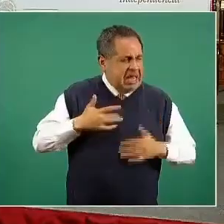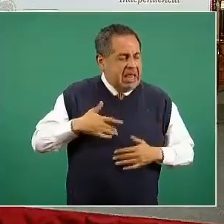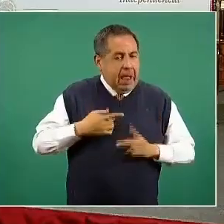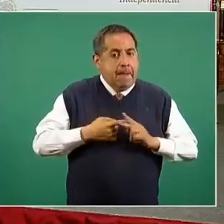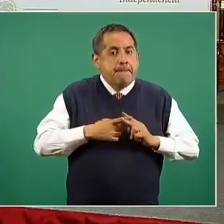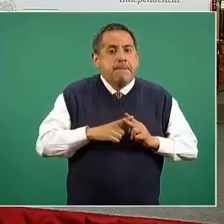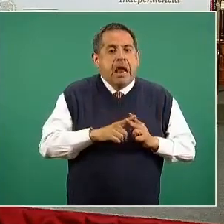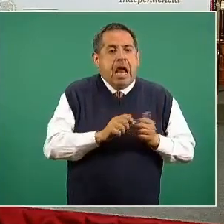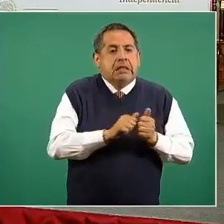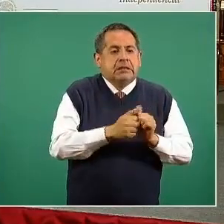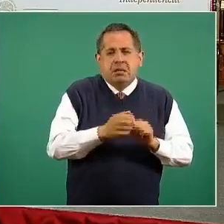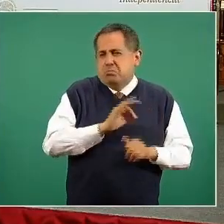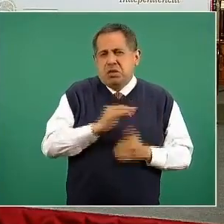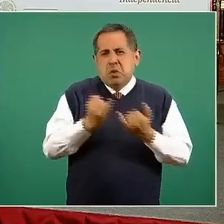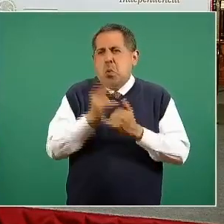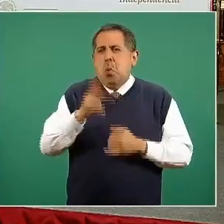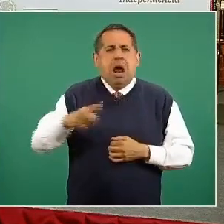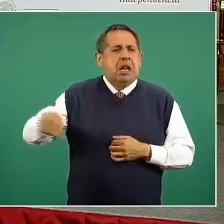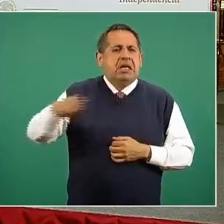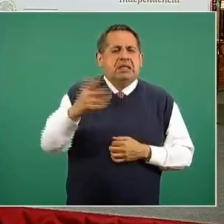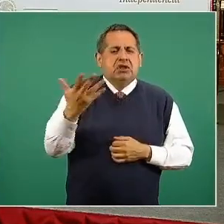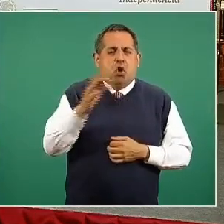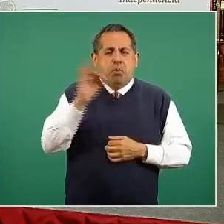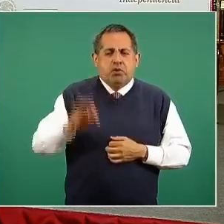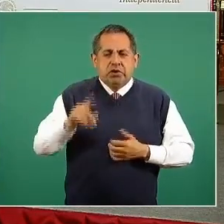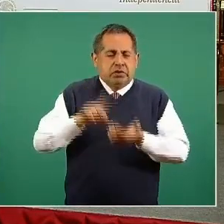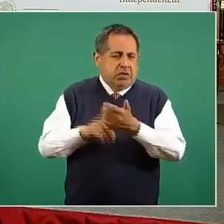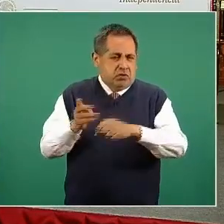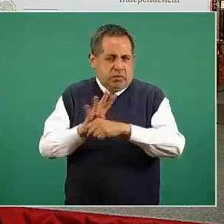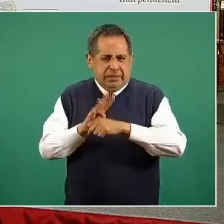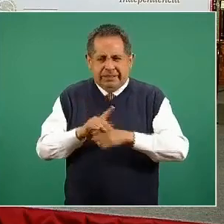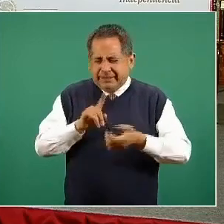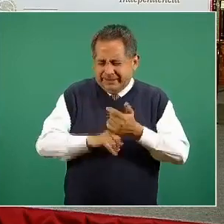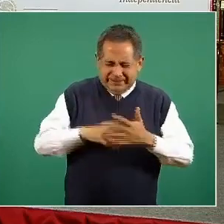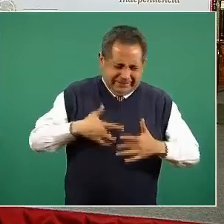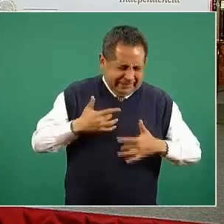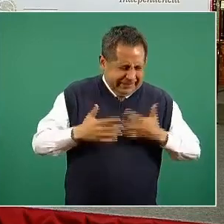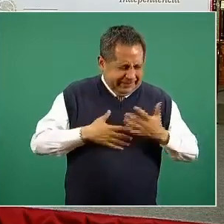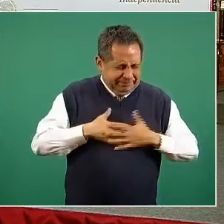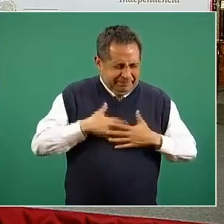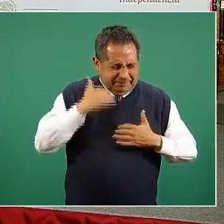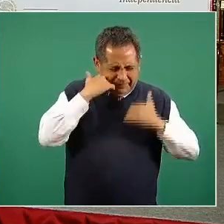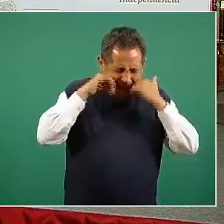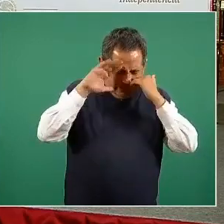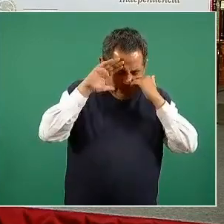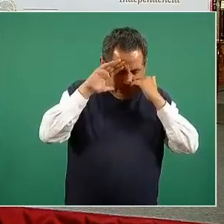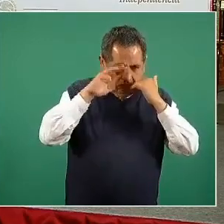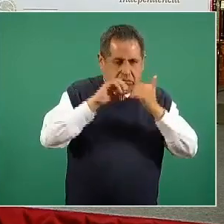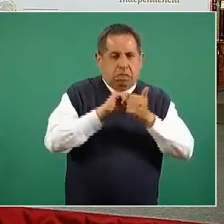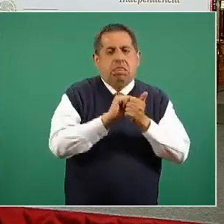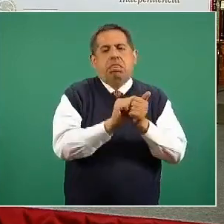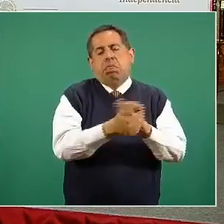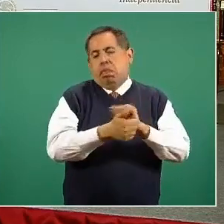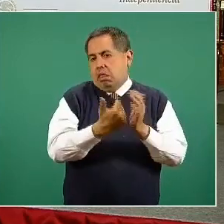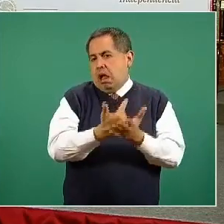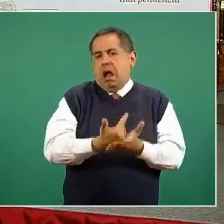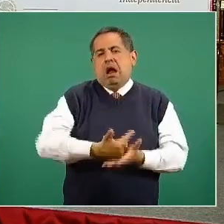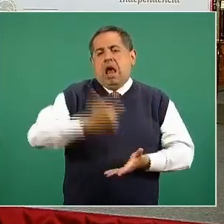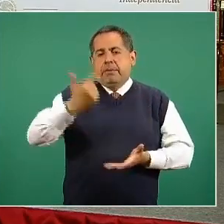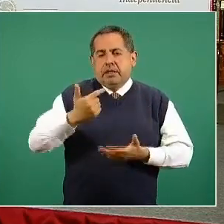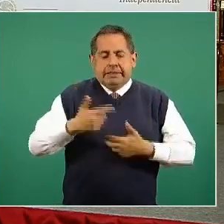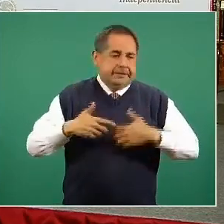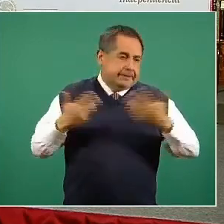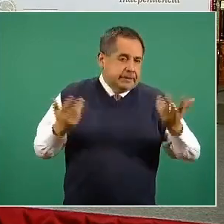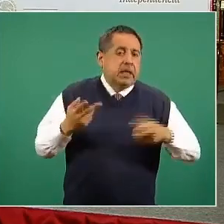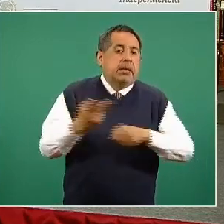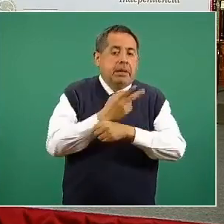otros, cerca del 5% de las personas que tienen COVID, desarrolló síntomas graves. ¿Qué pasó exactamente en